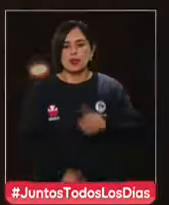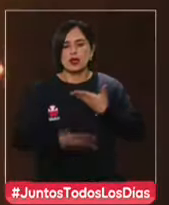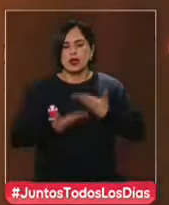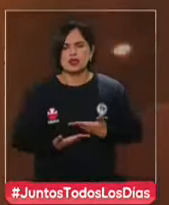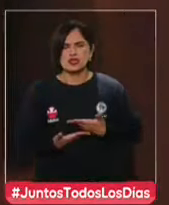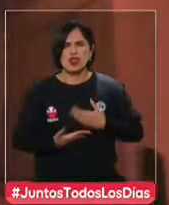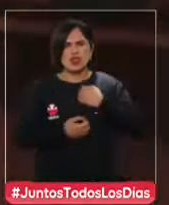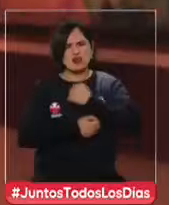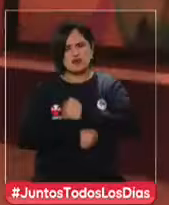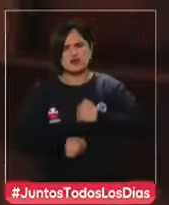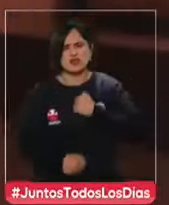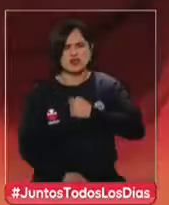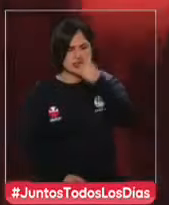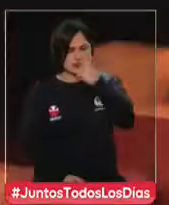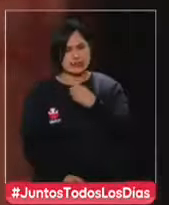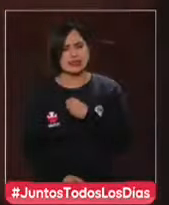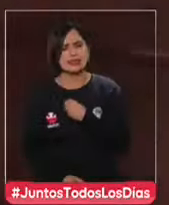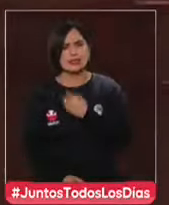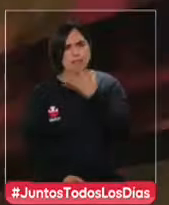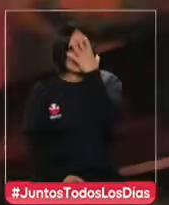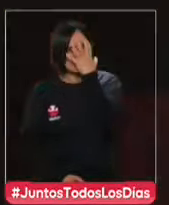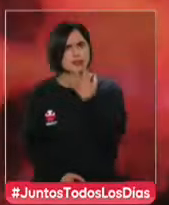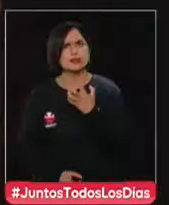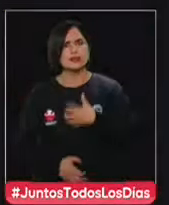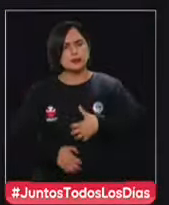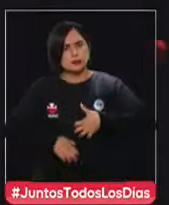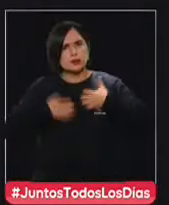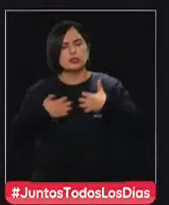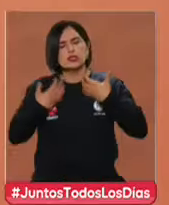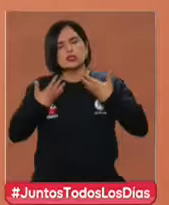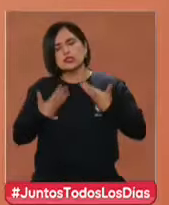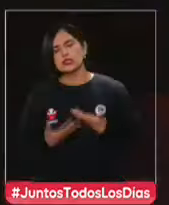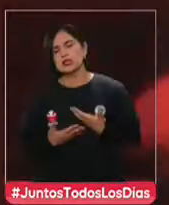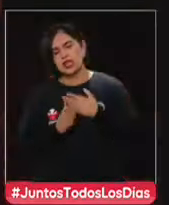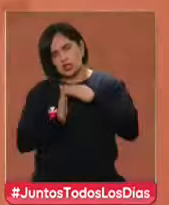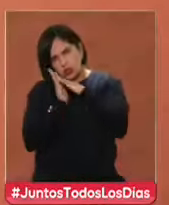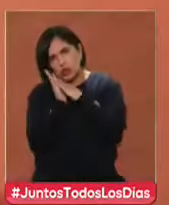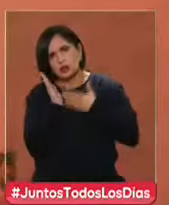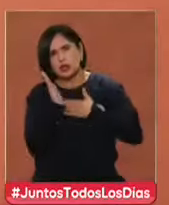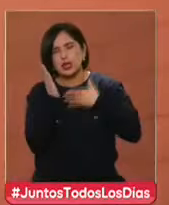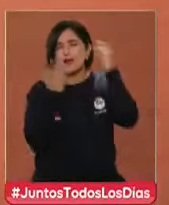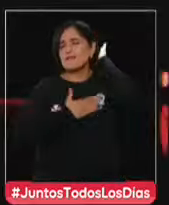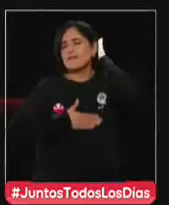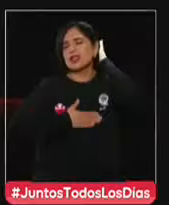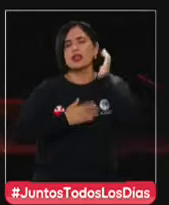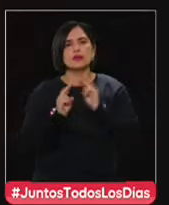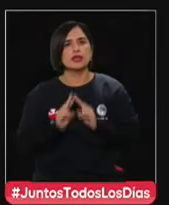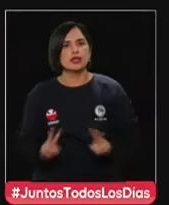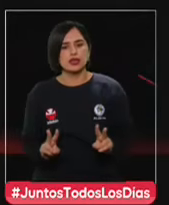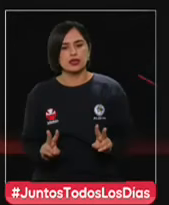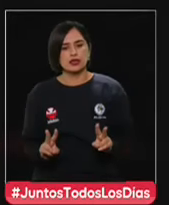Cansada, aburrida, triste, enojada, agotada. Quiero dormir, quiero bañarme tranquila.